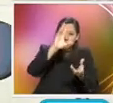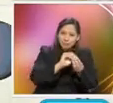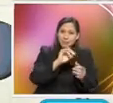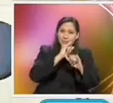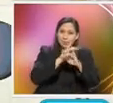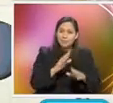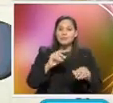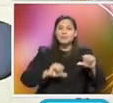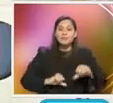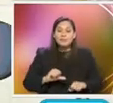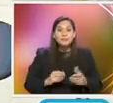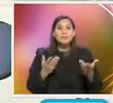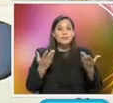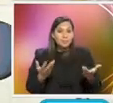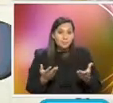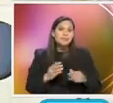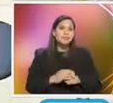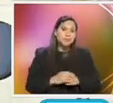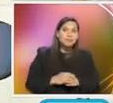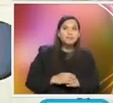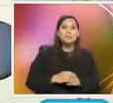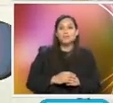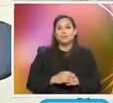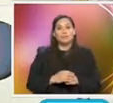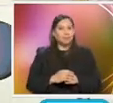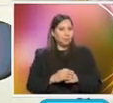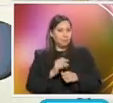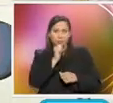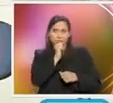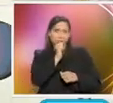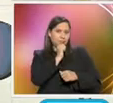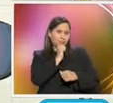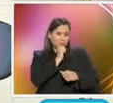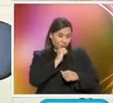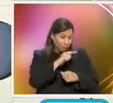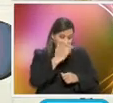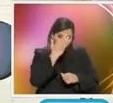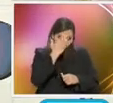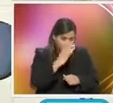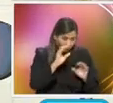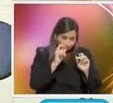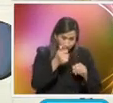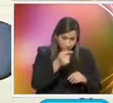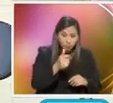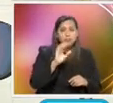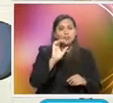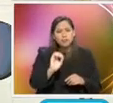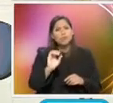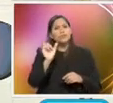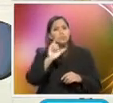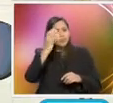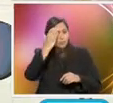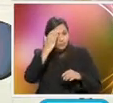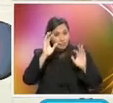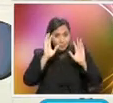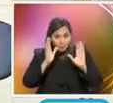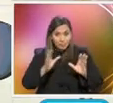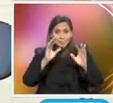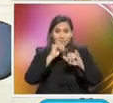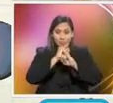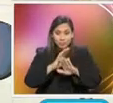de actividades que típicamente o no estábamos tan involucrados en ellas, o al conocer este tipo de